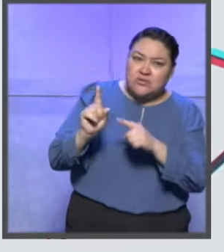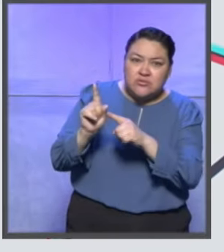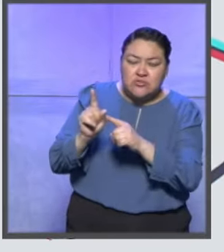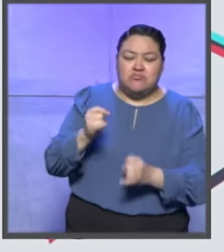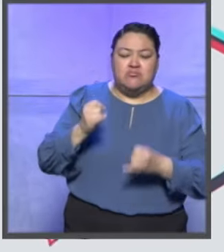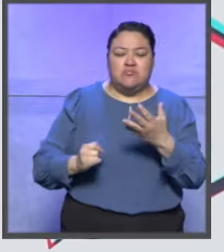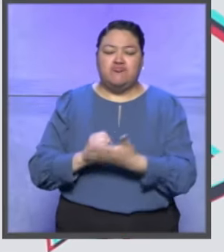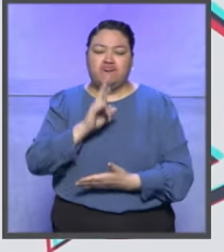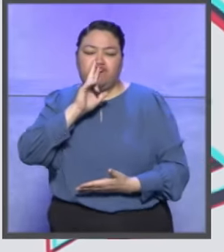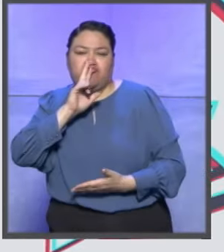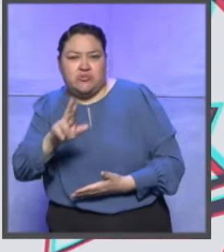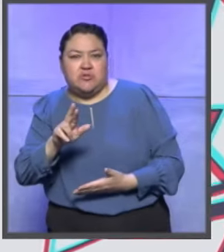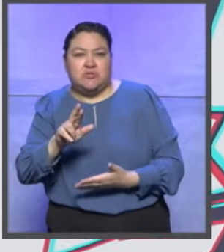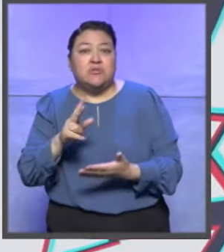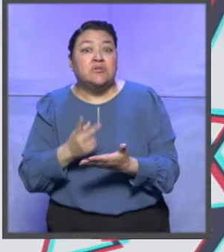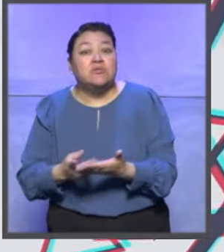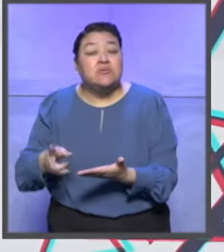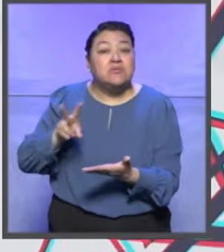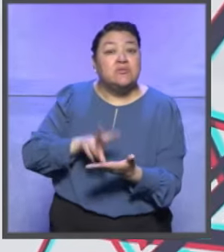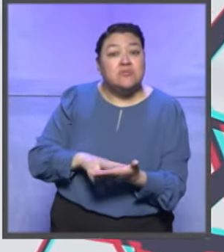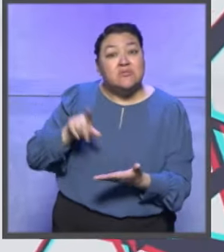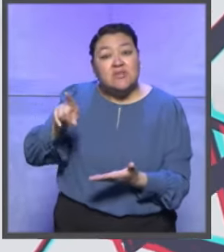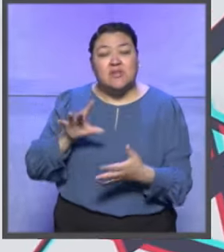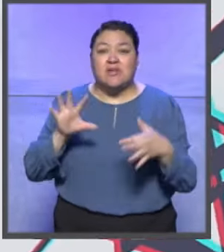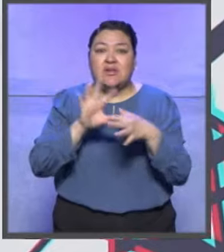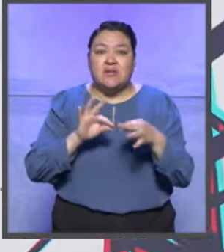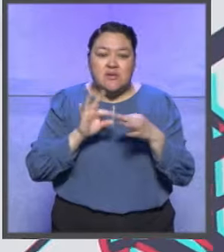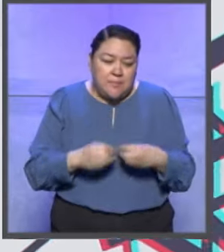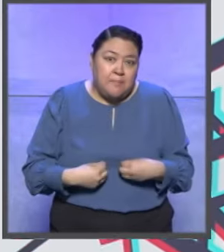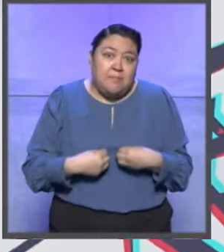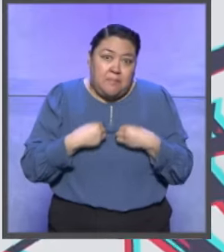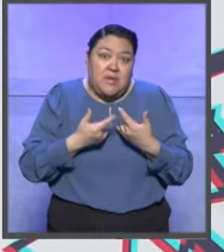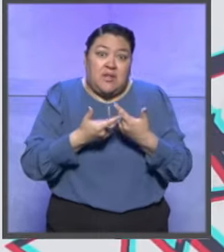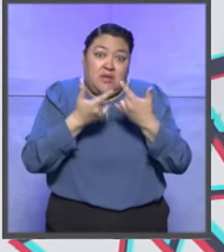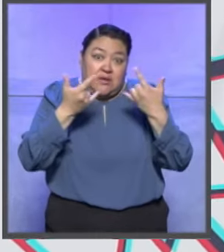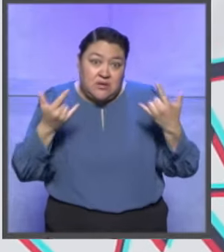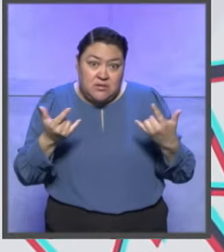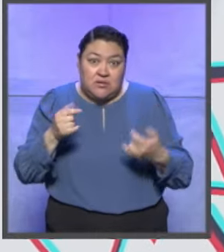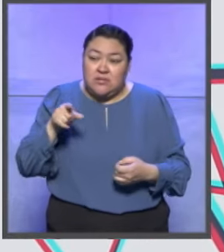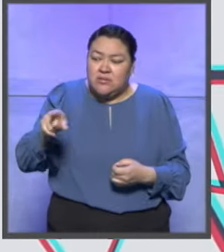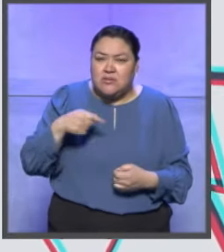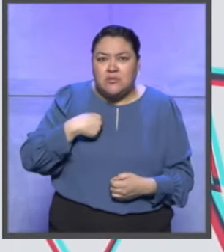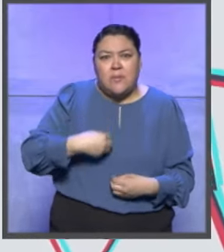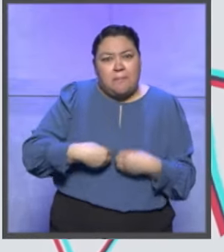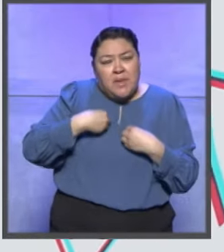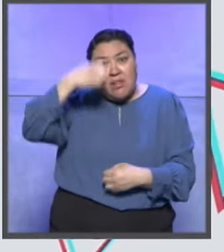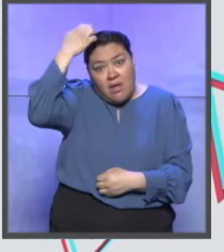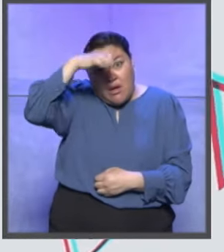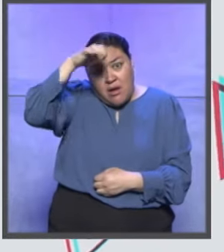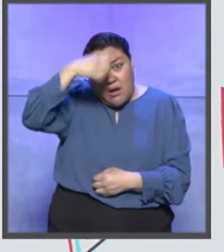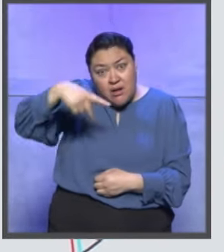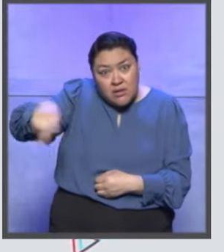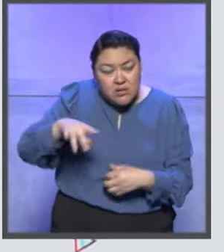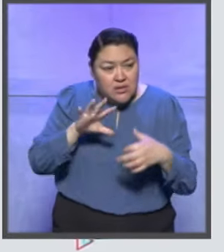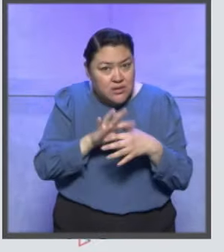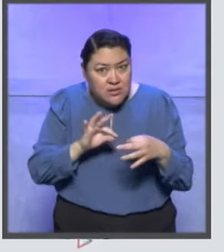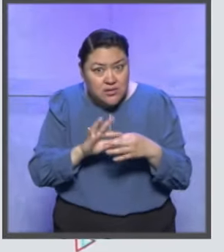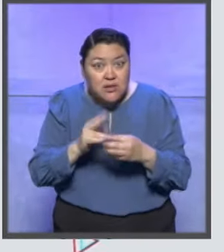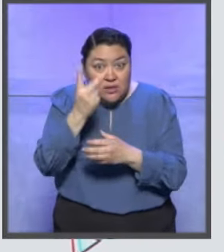decir de sus sentencias, pero también las escuchamos hablar de sus vidas, hablar de sus experiencias